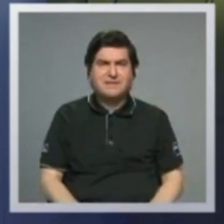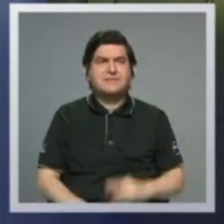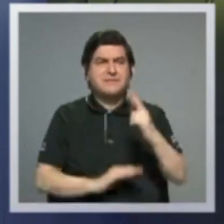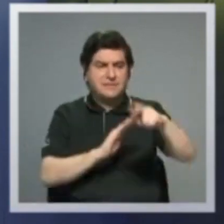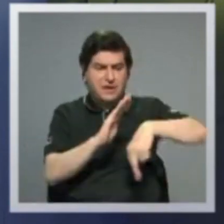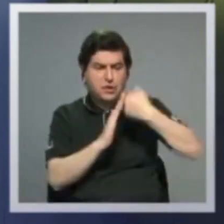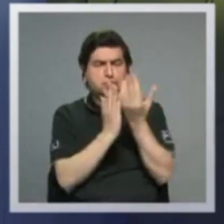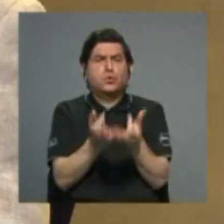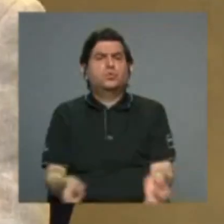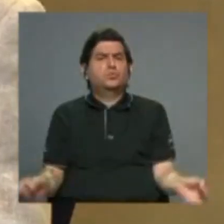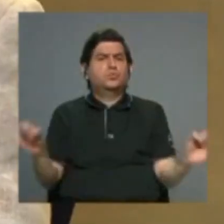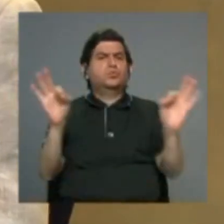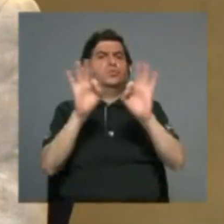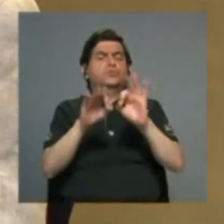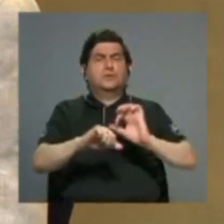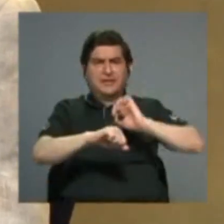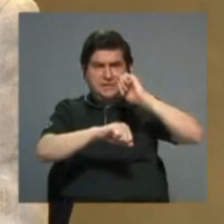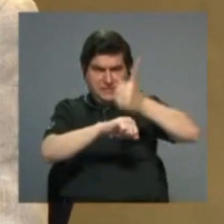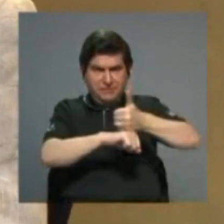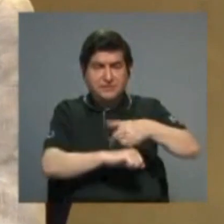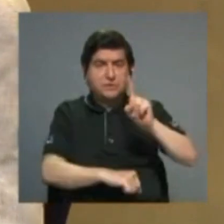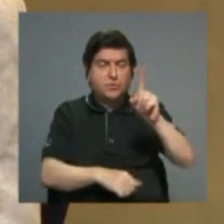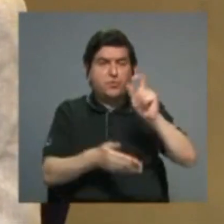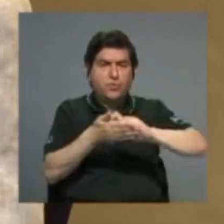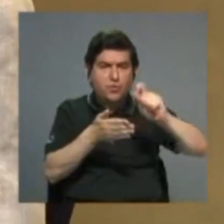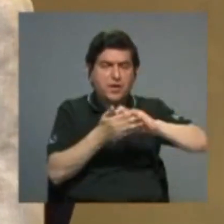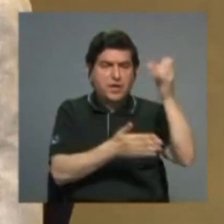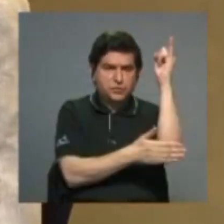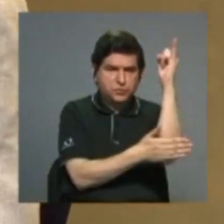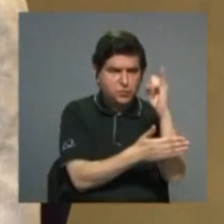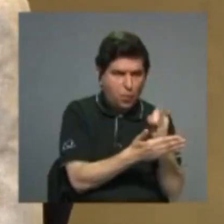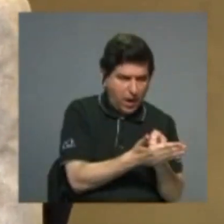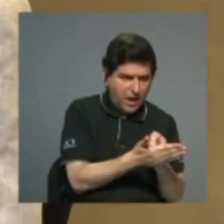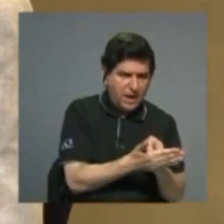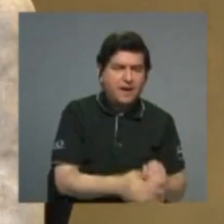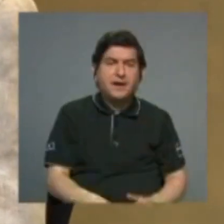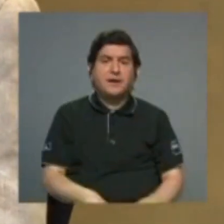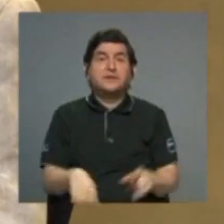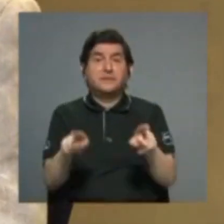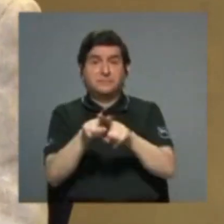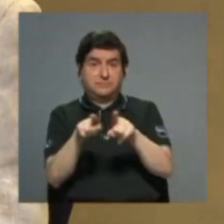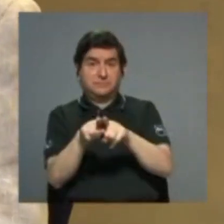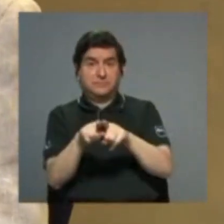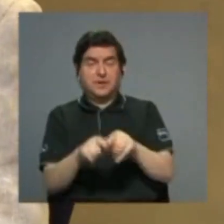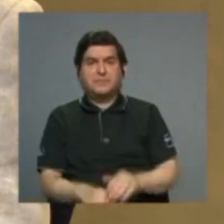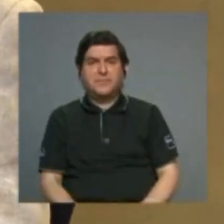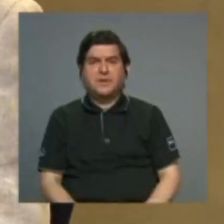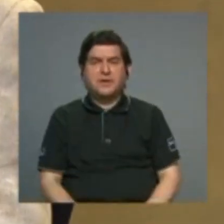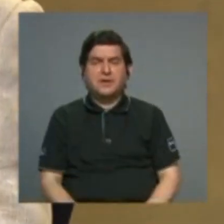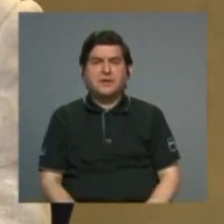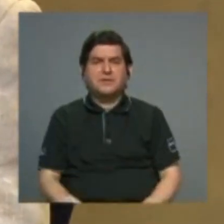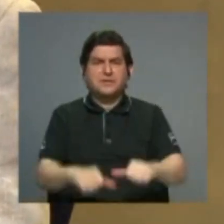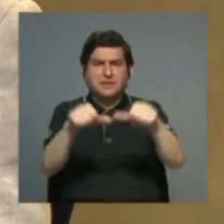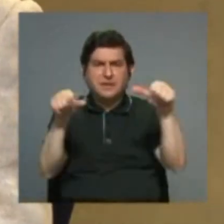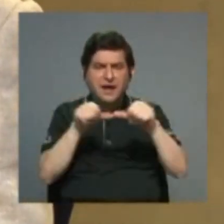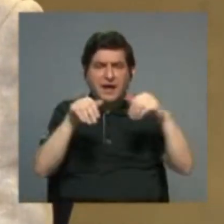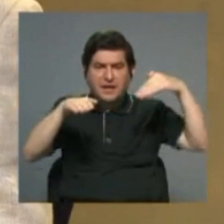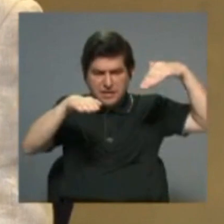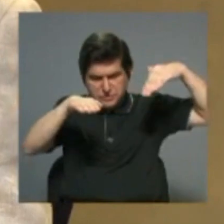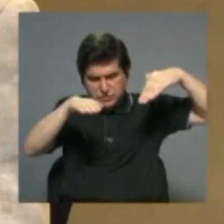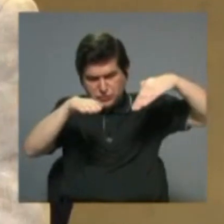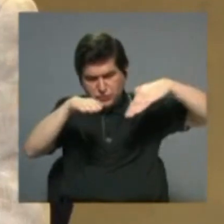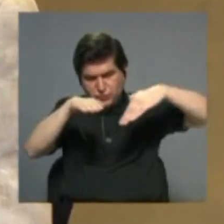muy importante. Se estableció uno con la Escuela de Artes, establecimos también uno sobre zonas de subducción, en este